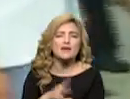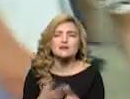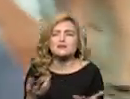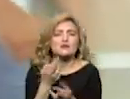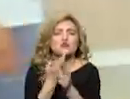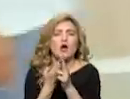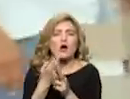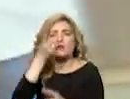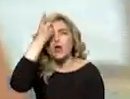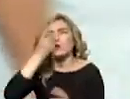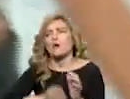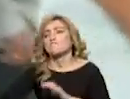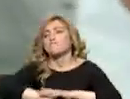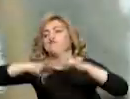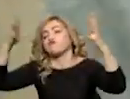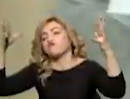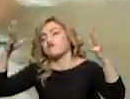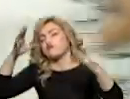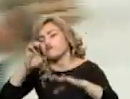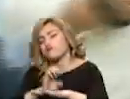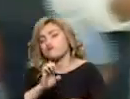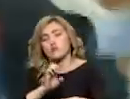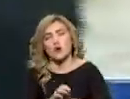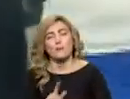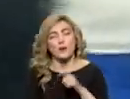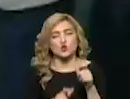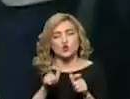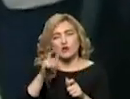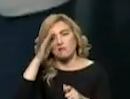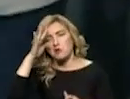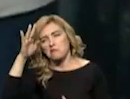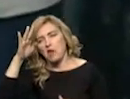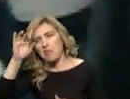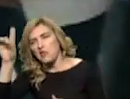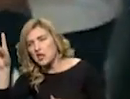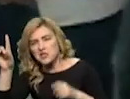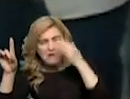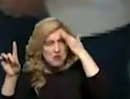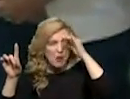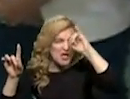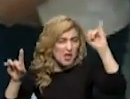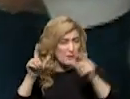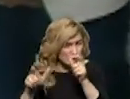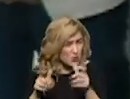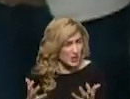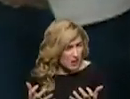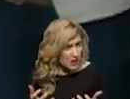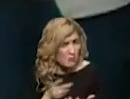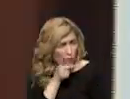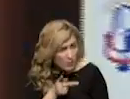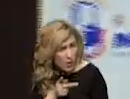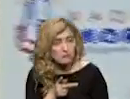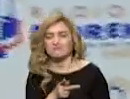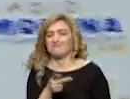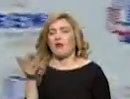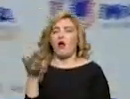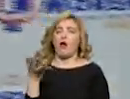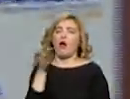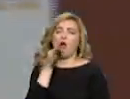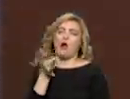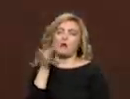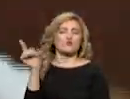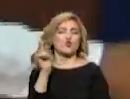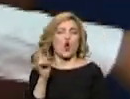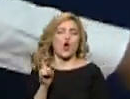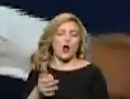historia. Que la gente no quiere ni izquierdas ni derechas clásicas. Que no quieren discursos, sino hechos, dice el exalcalde de Guayaquil,